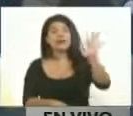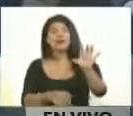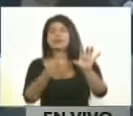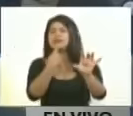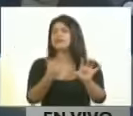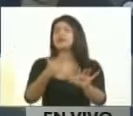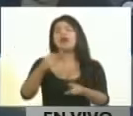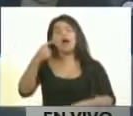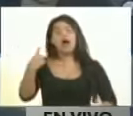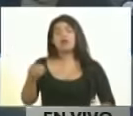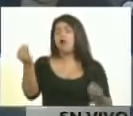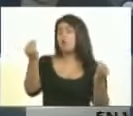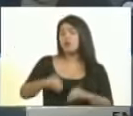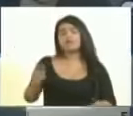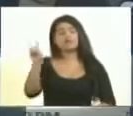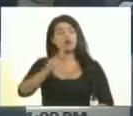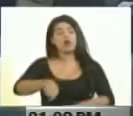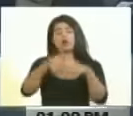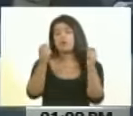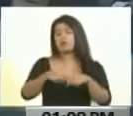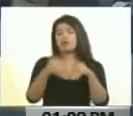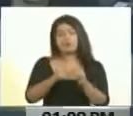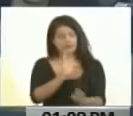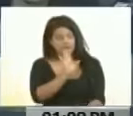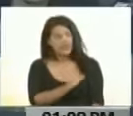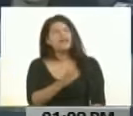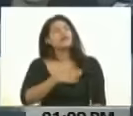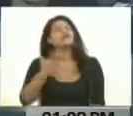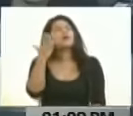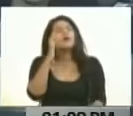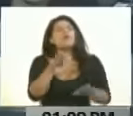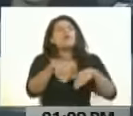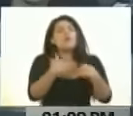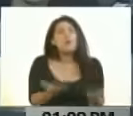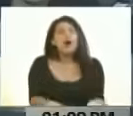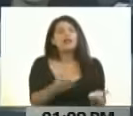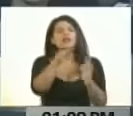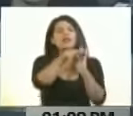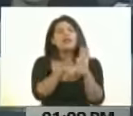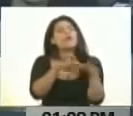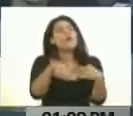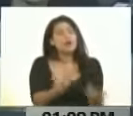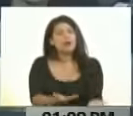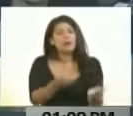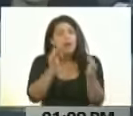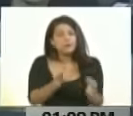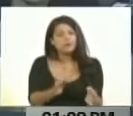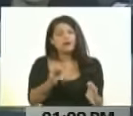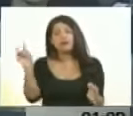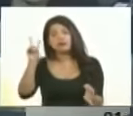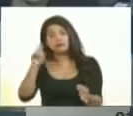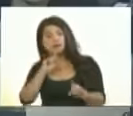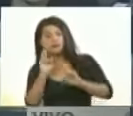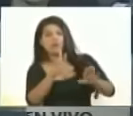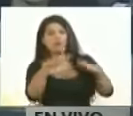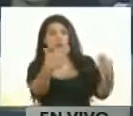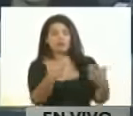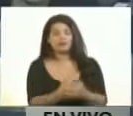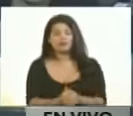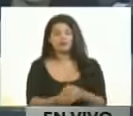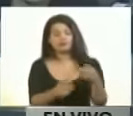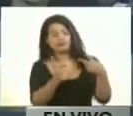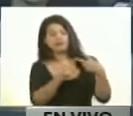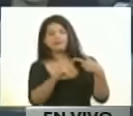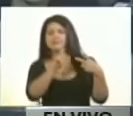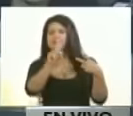los protocolos que Venezuela no habría cumplido y cómo responde entonces el gobierno a ese propósito. Y la segunda pregunta,